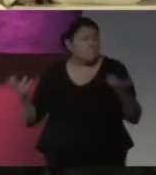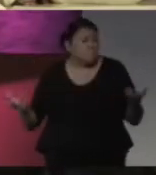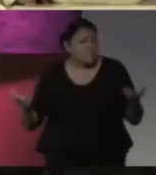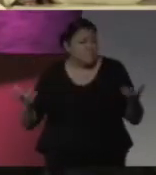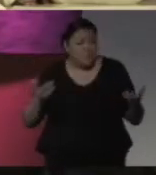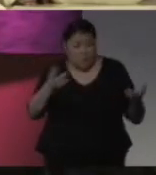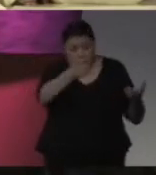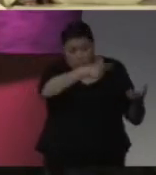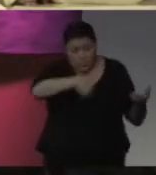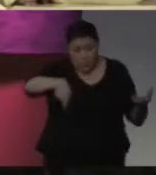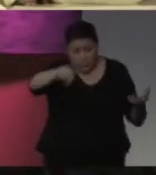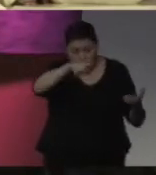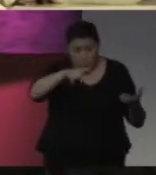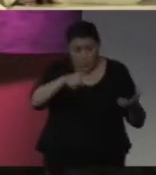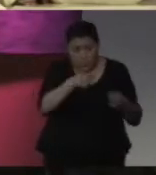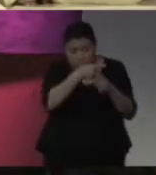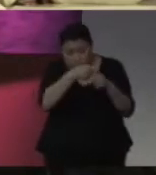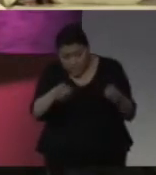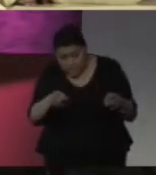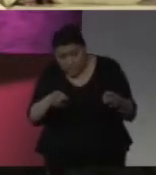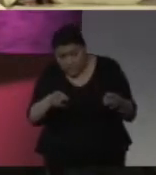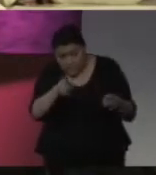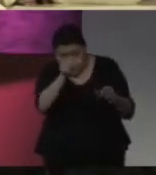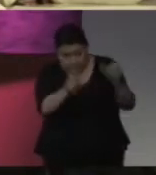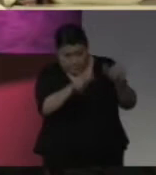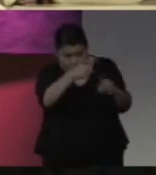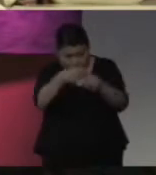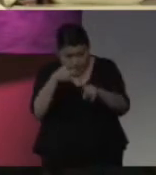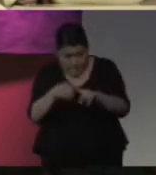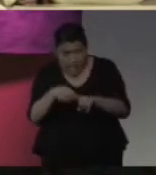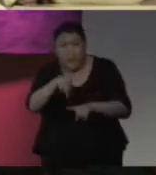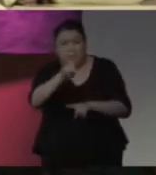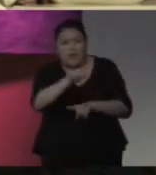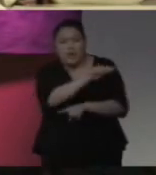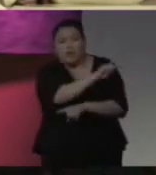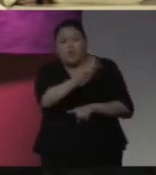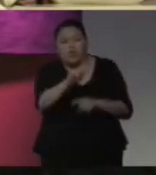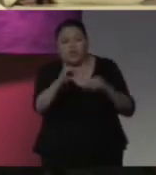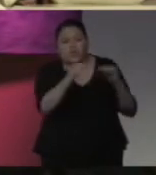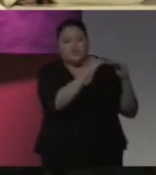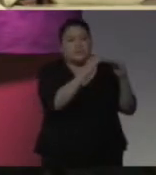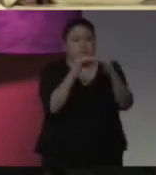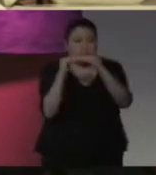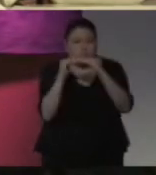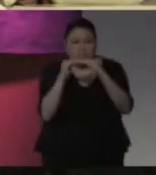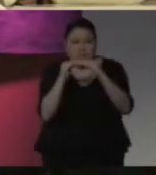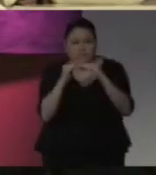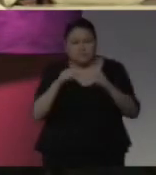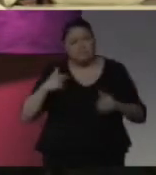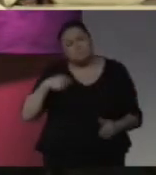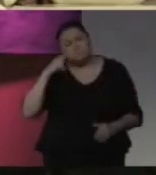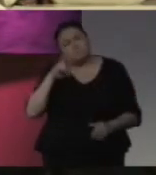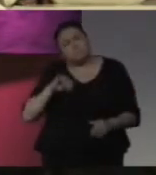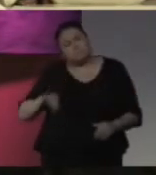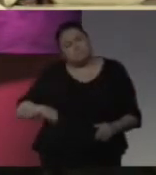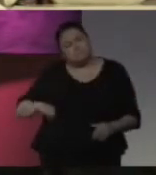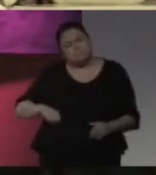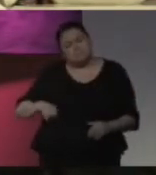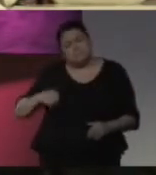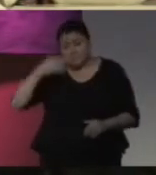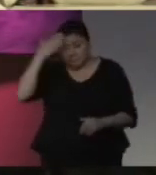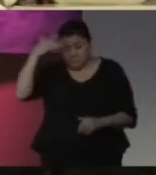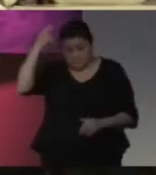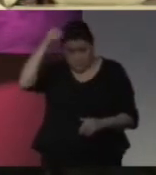somos diferentes pero somos iguales. A mí esto me llama mucho la atención porque en teoría